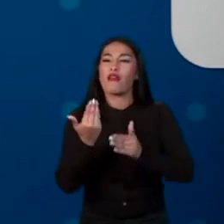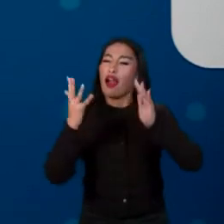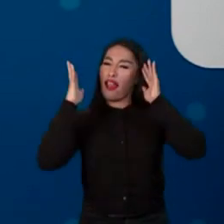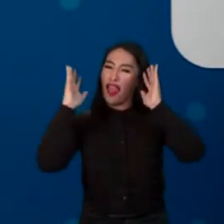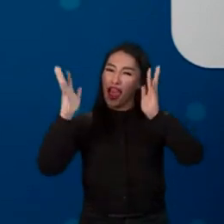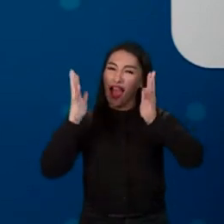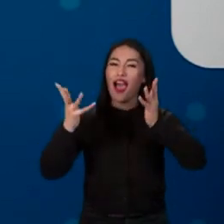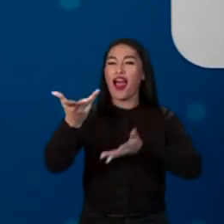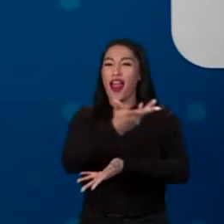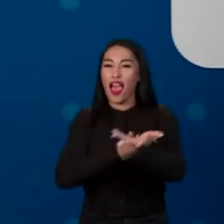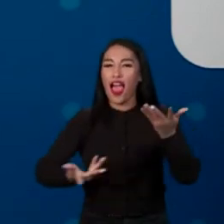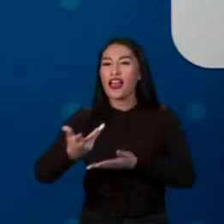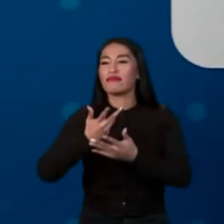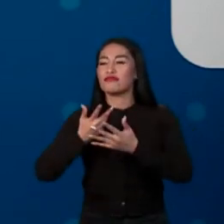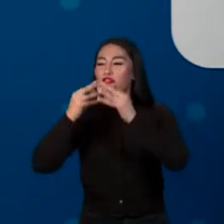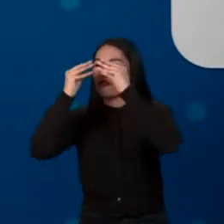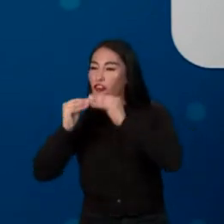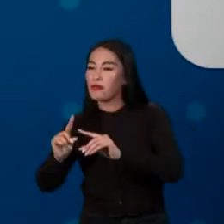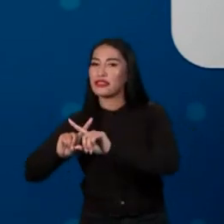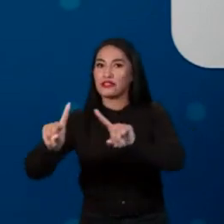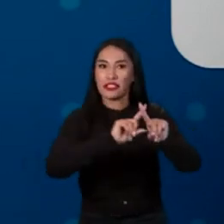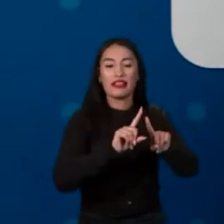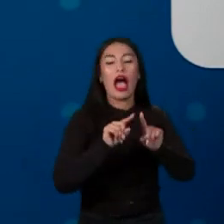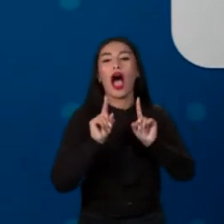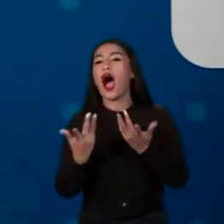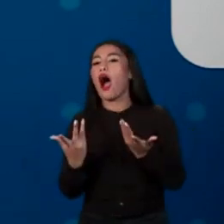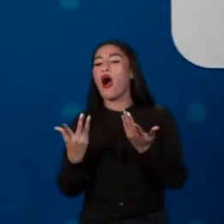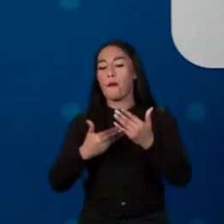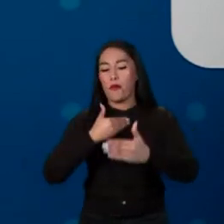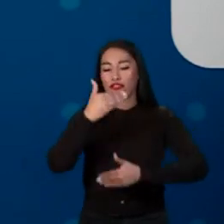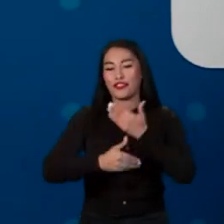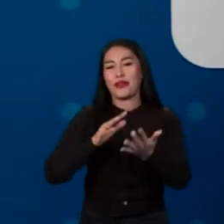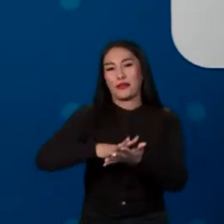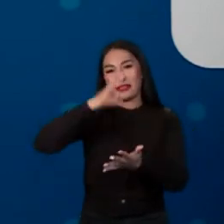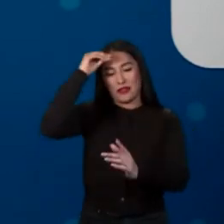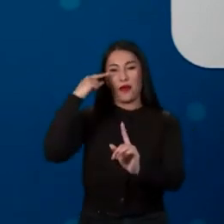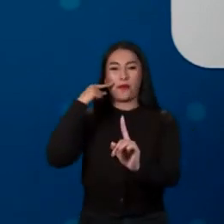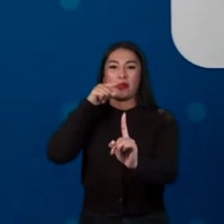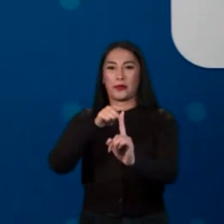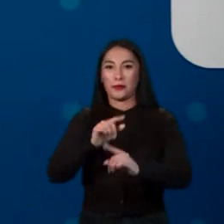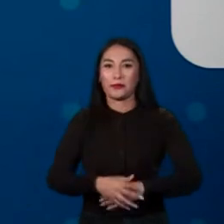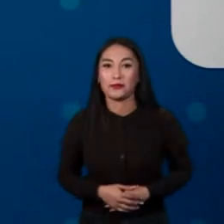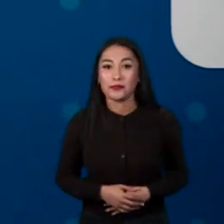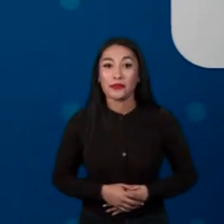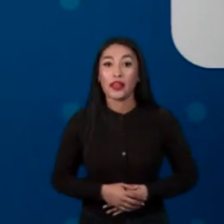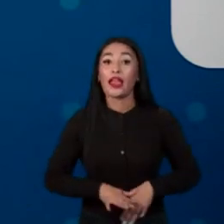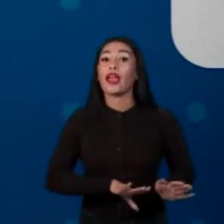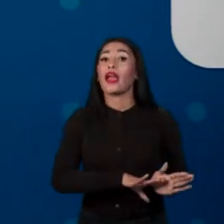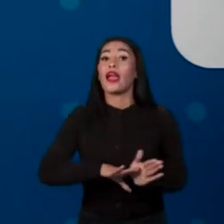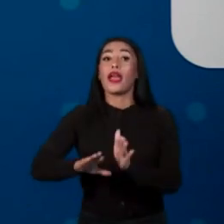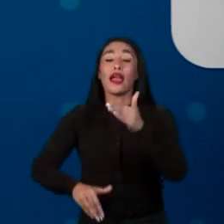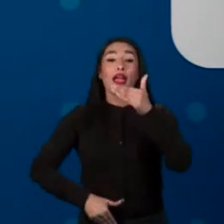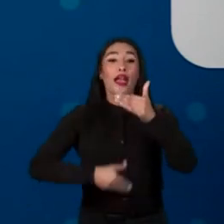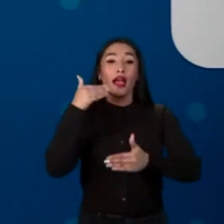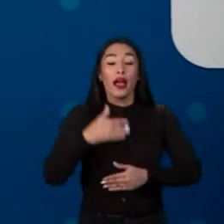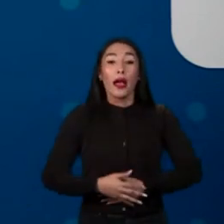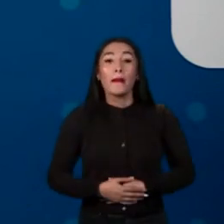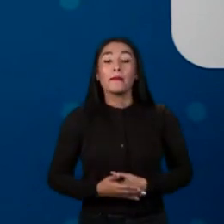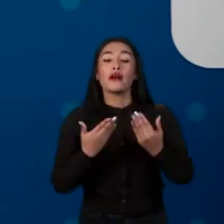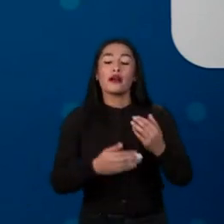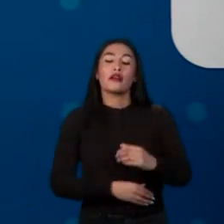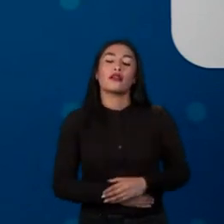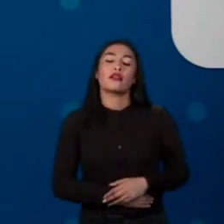también procesos de aprendizaje. Voy a comenzar entonces primero con